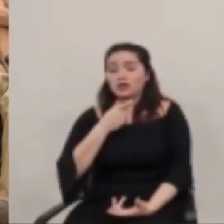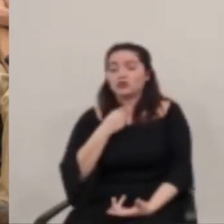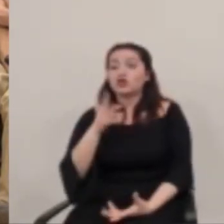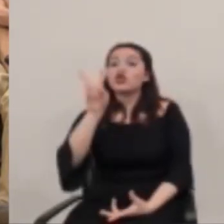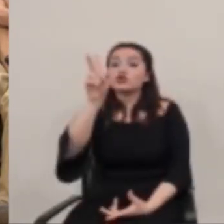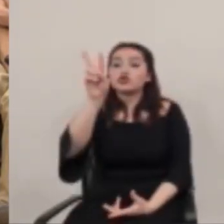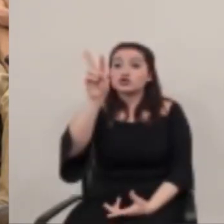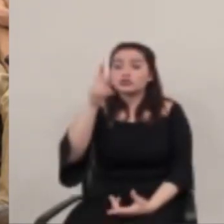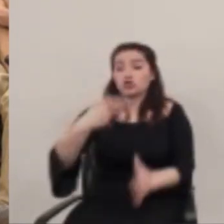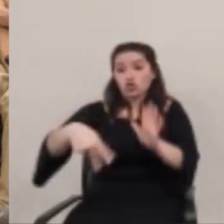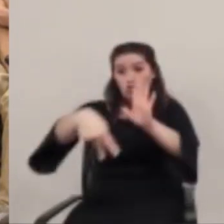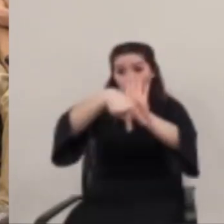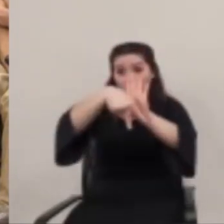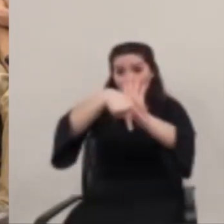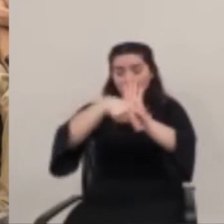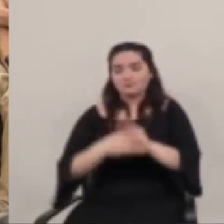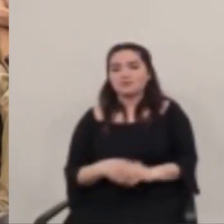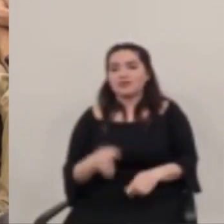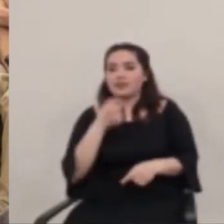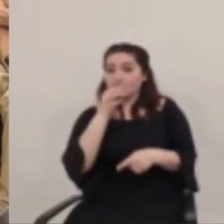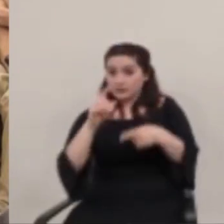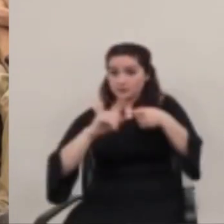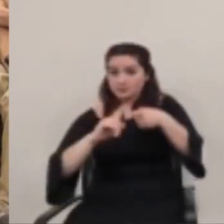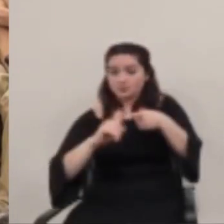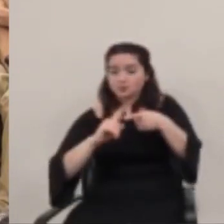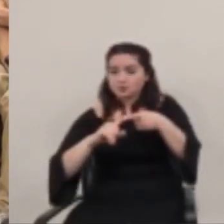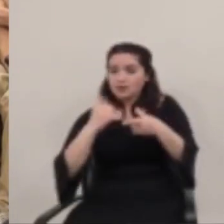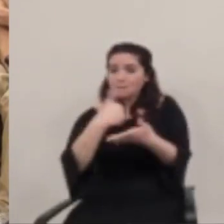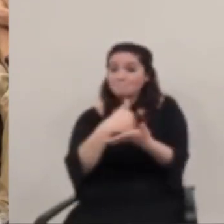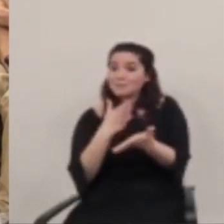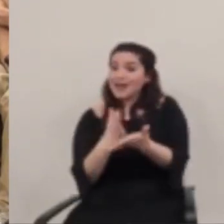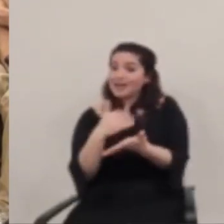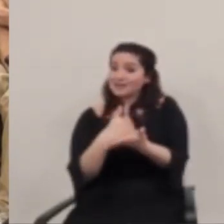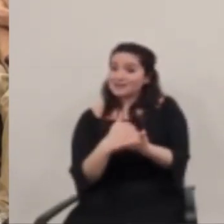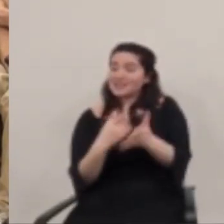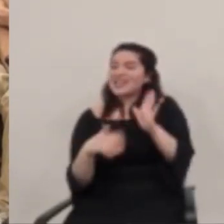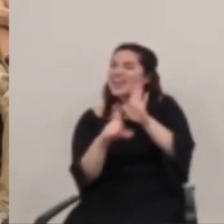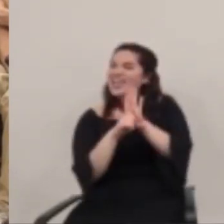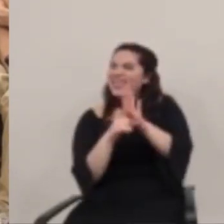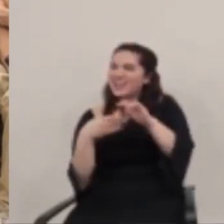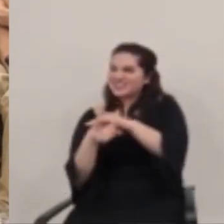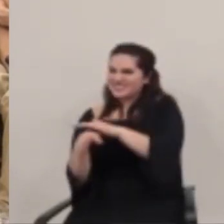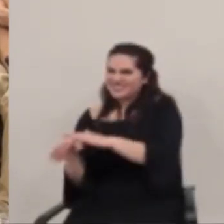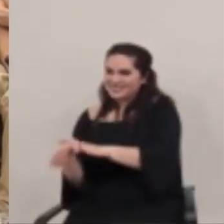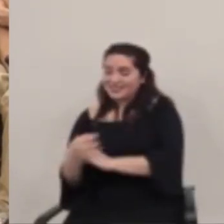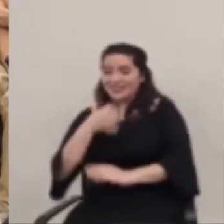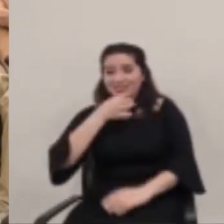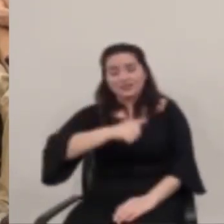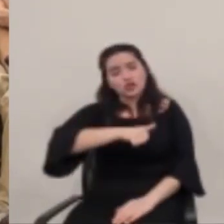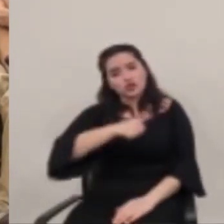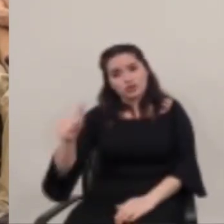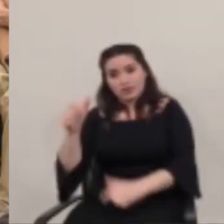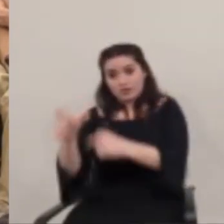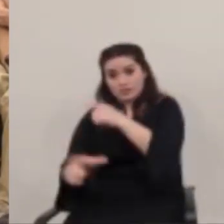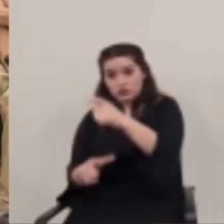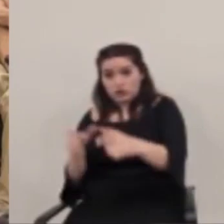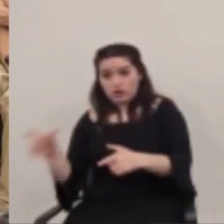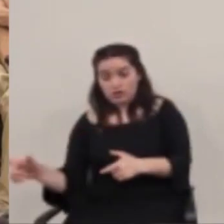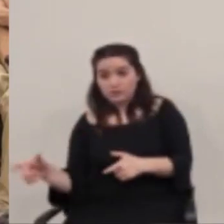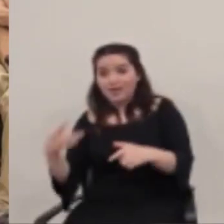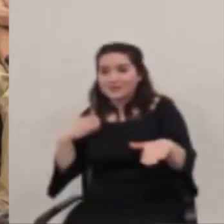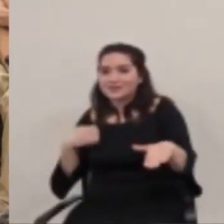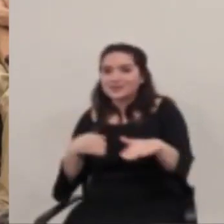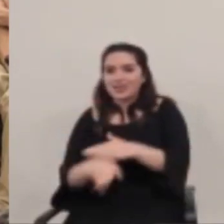toma la norma, que habla, por un lado, del plan de accesibilidad, de la ley de accesibilidad, que es para todas las personas que